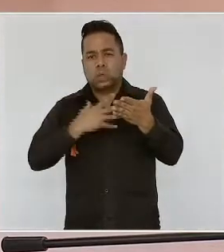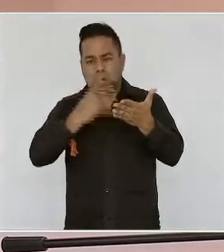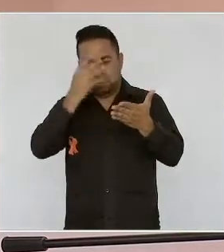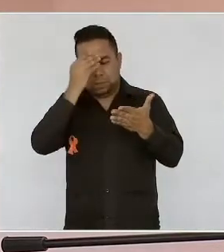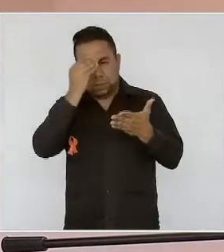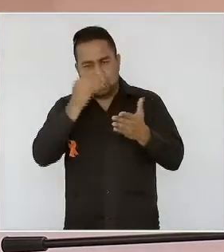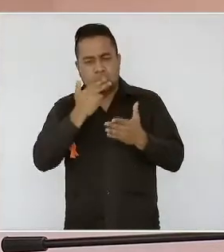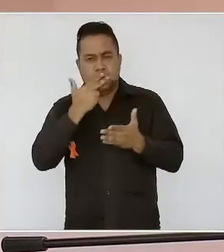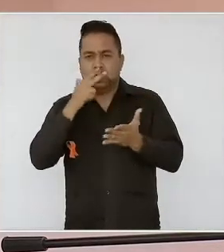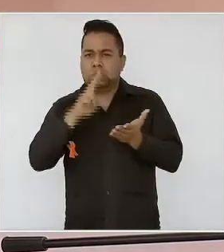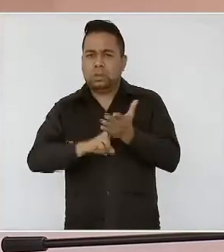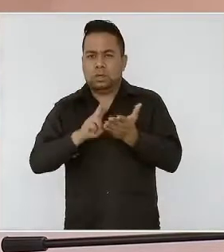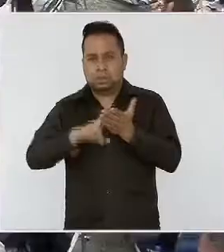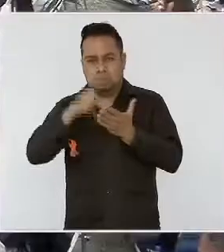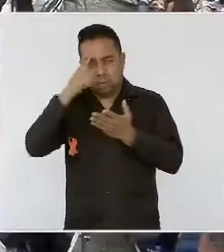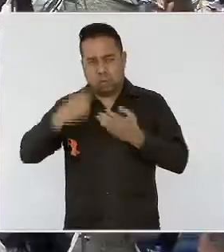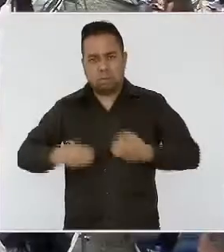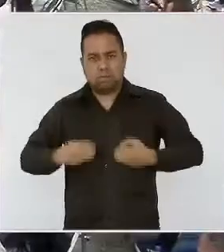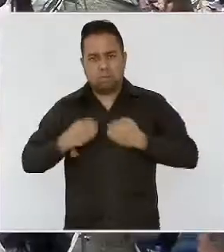tu vida?